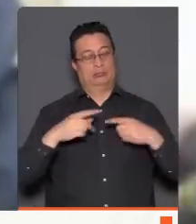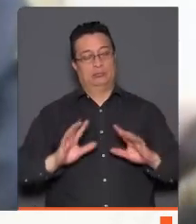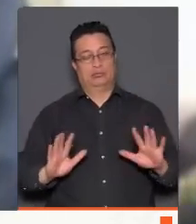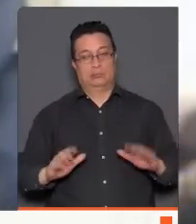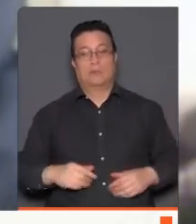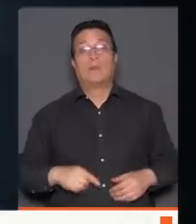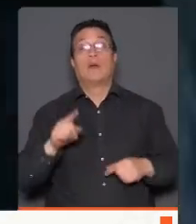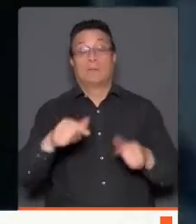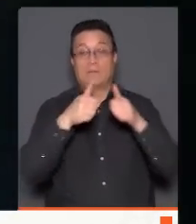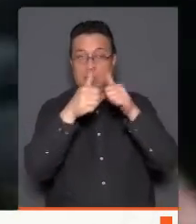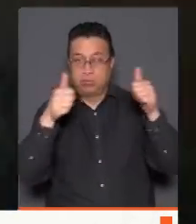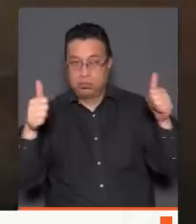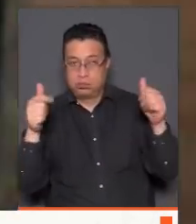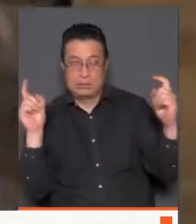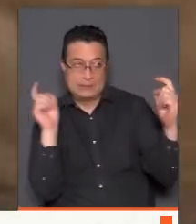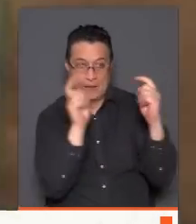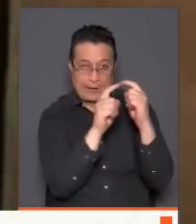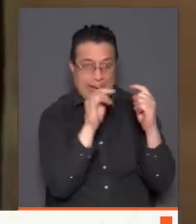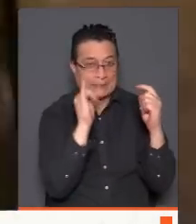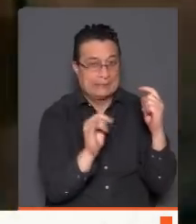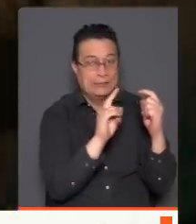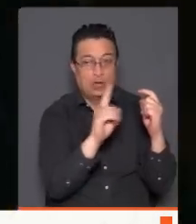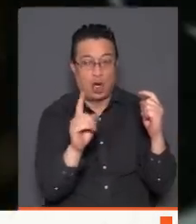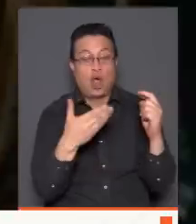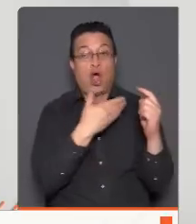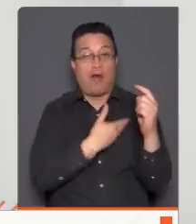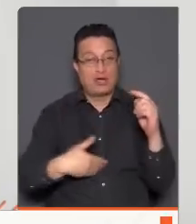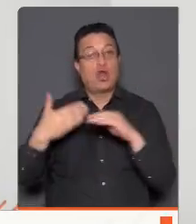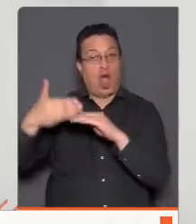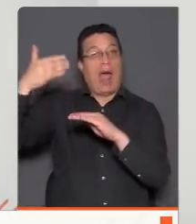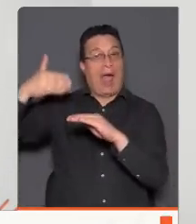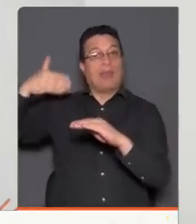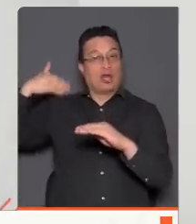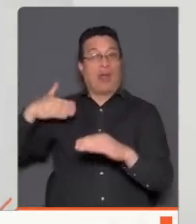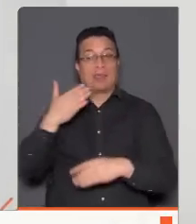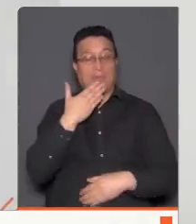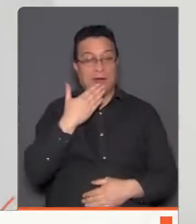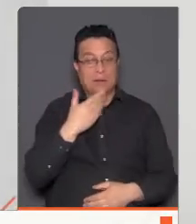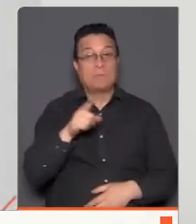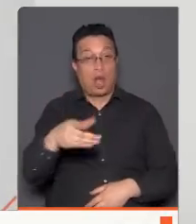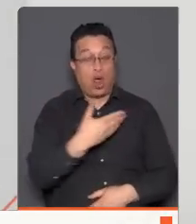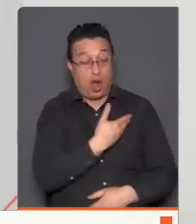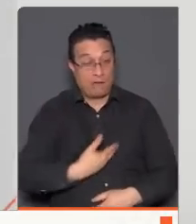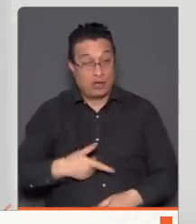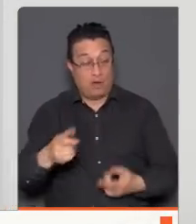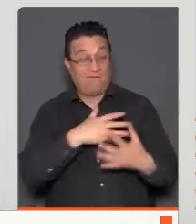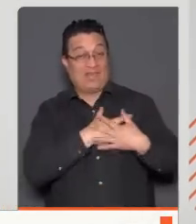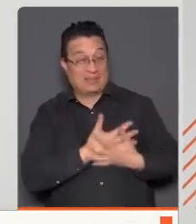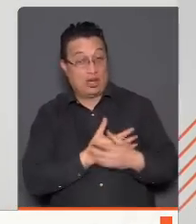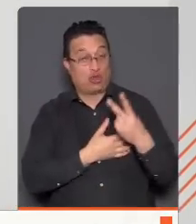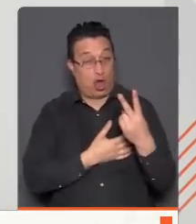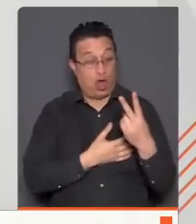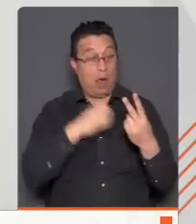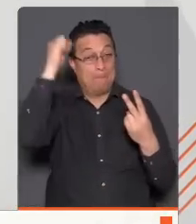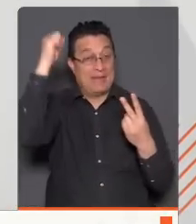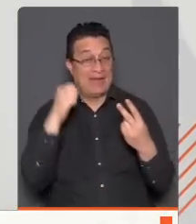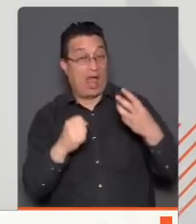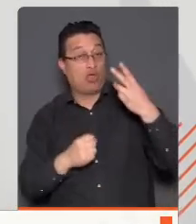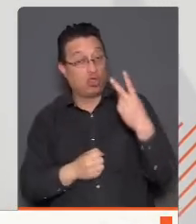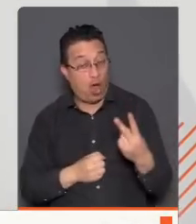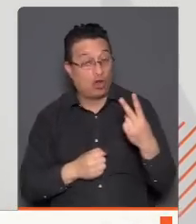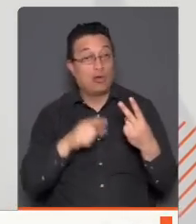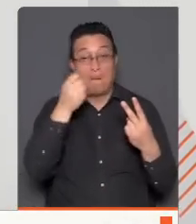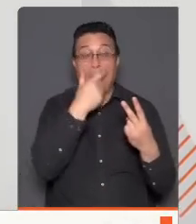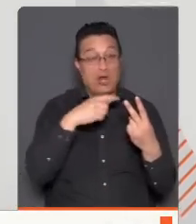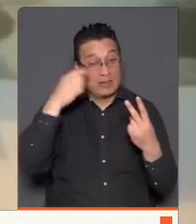autoridades con la camps que contemplaría gobiernos anteriores incorporen los y gobierno que de bachelet 2 piñera 2 y bonita